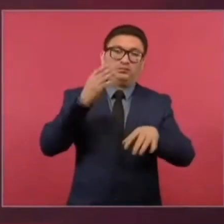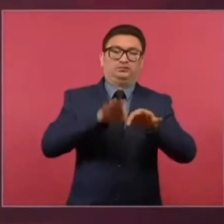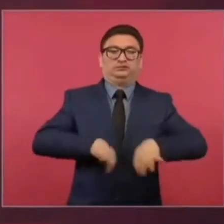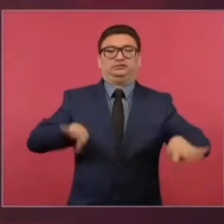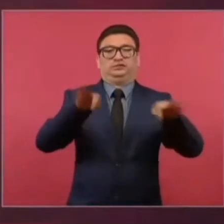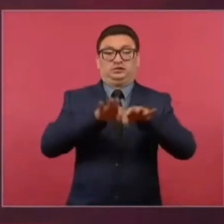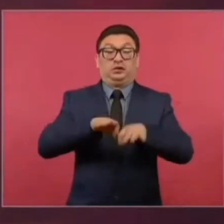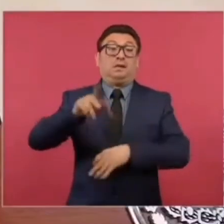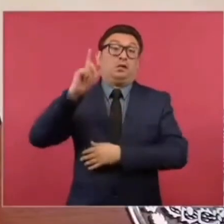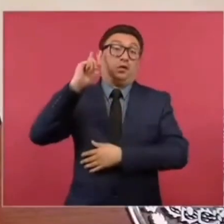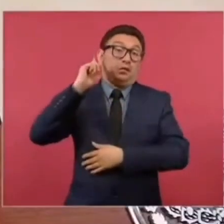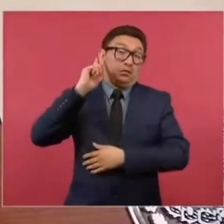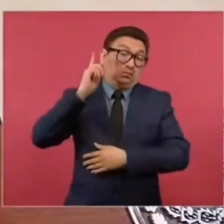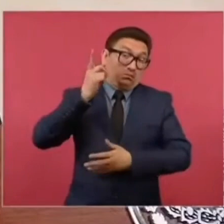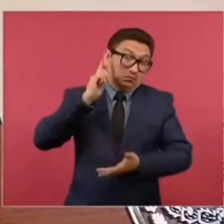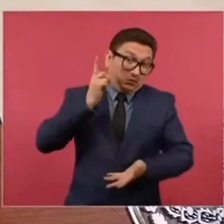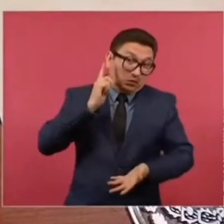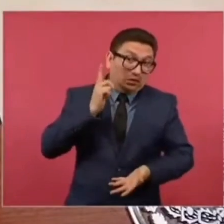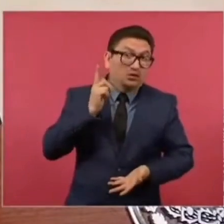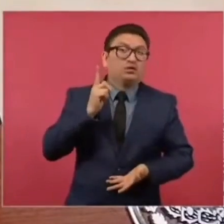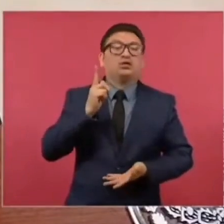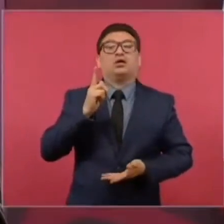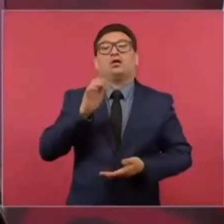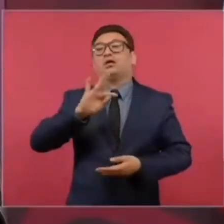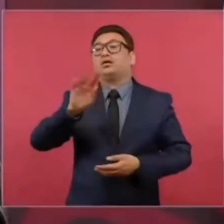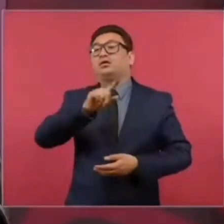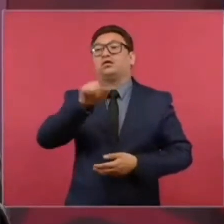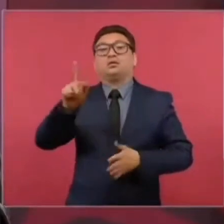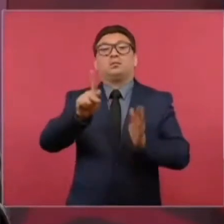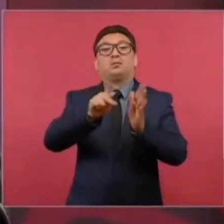Ojalá, ¿no?, y algún periódico,